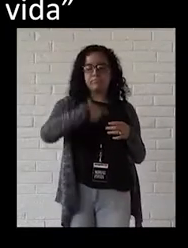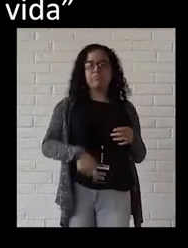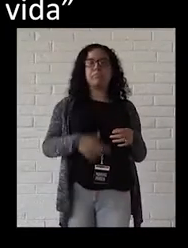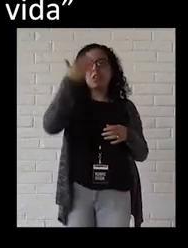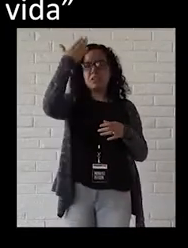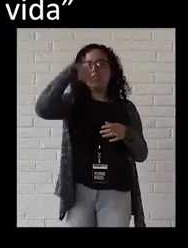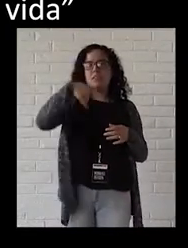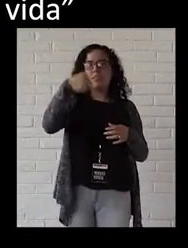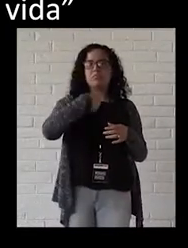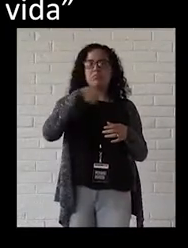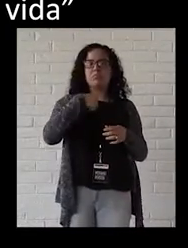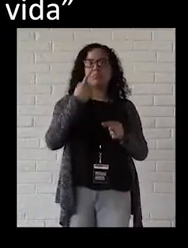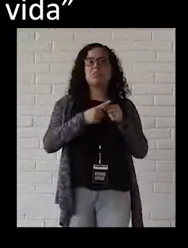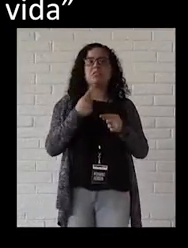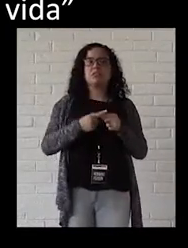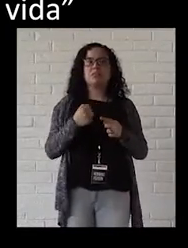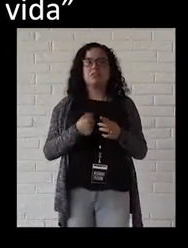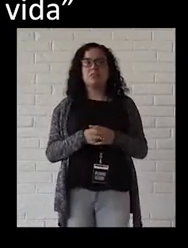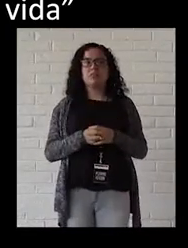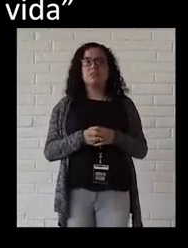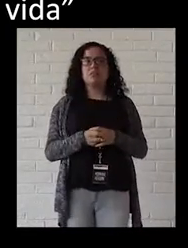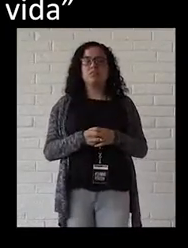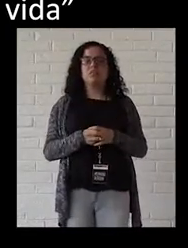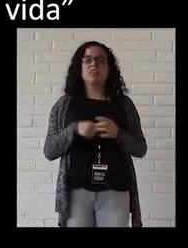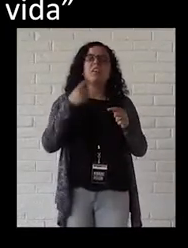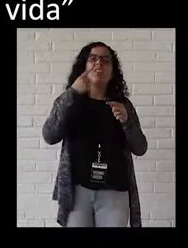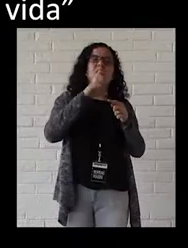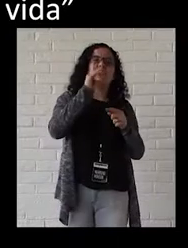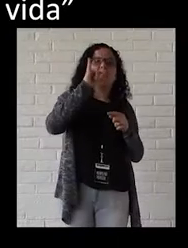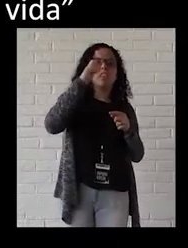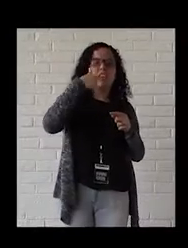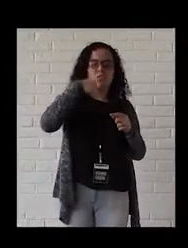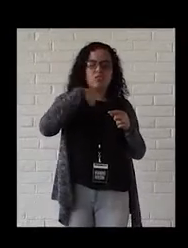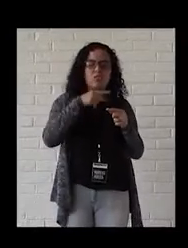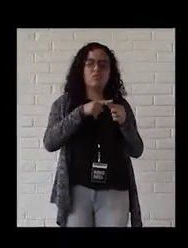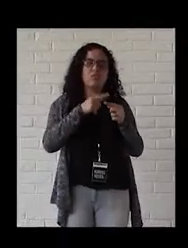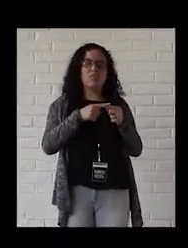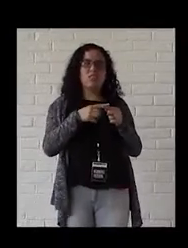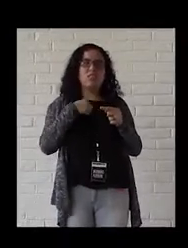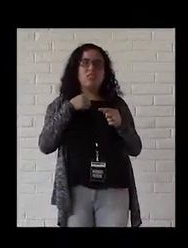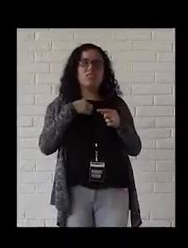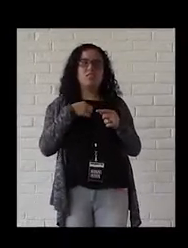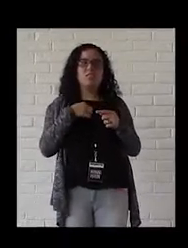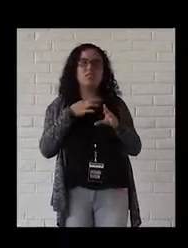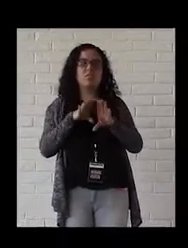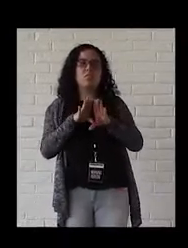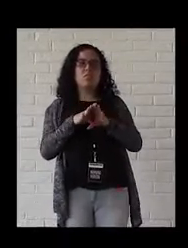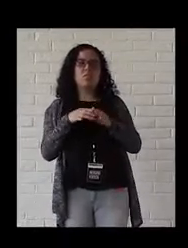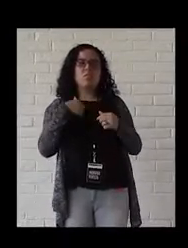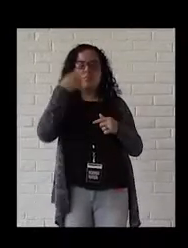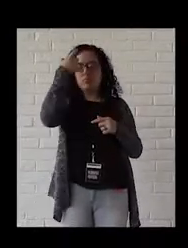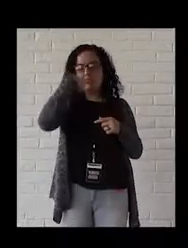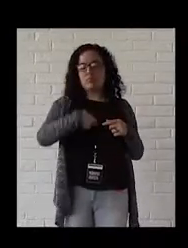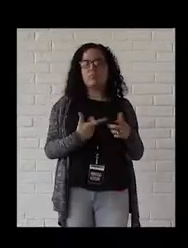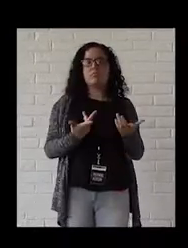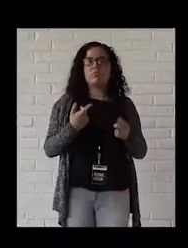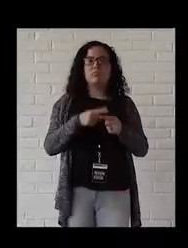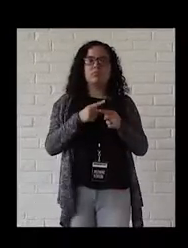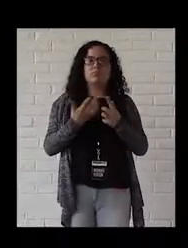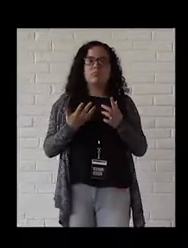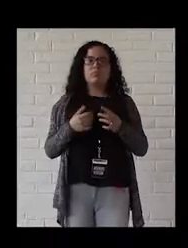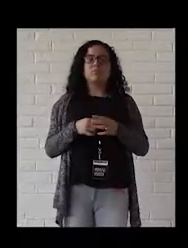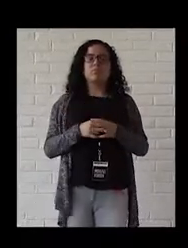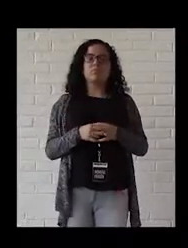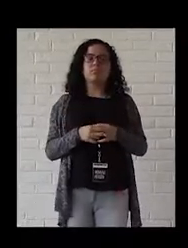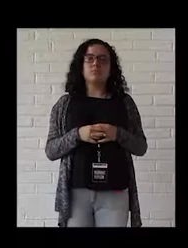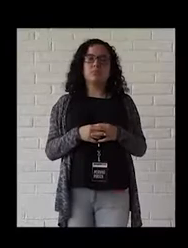de las ideas que tenía de quién es Diego, cómo es Diego, mis sentimientos, mis ideas, el concepto de mí.